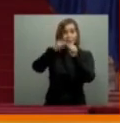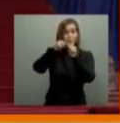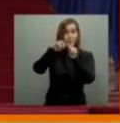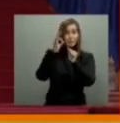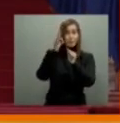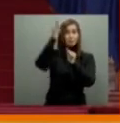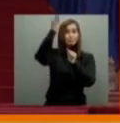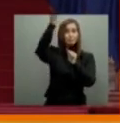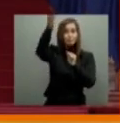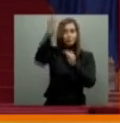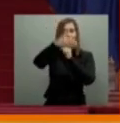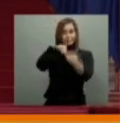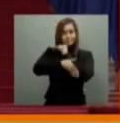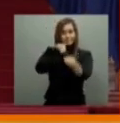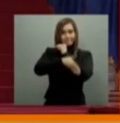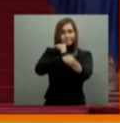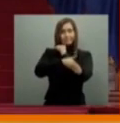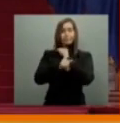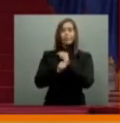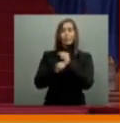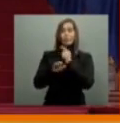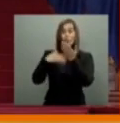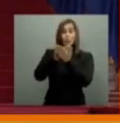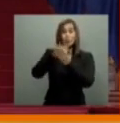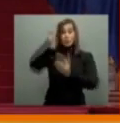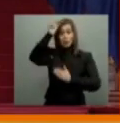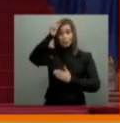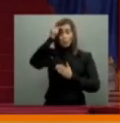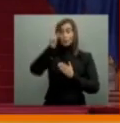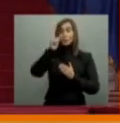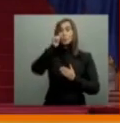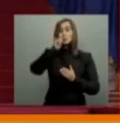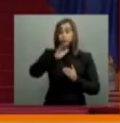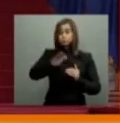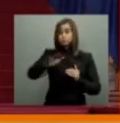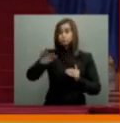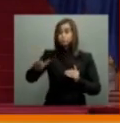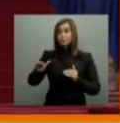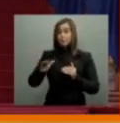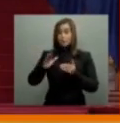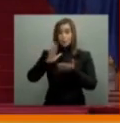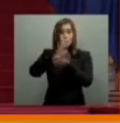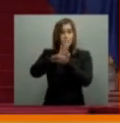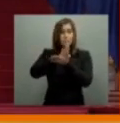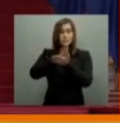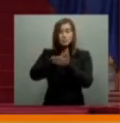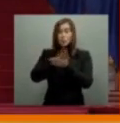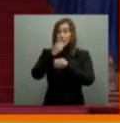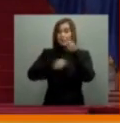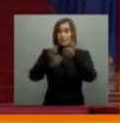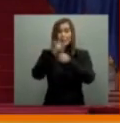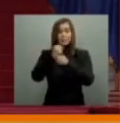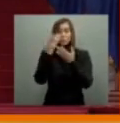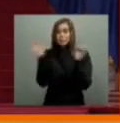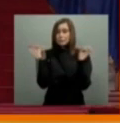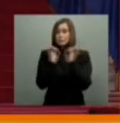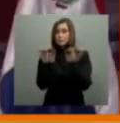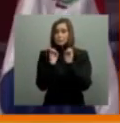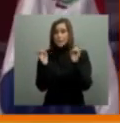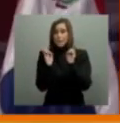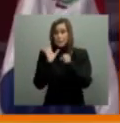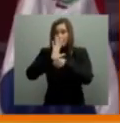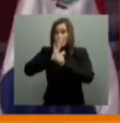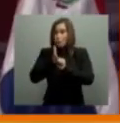pero se crea el sistema de comunicación gubernamental es lo mismo se suprime la dirección de